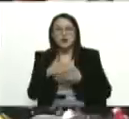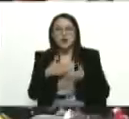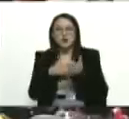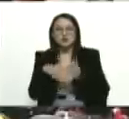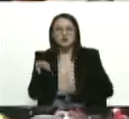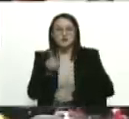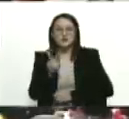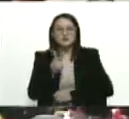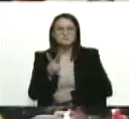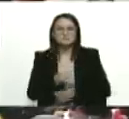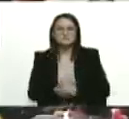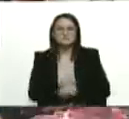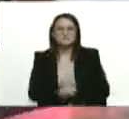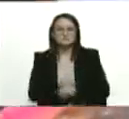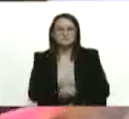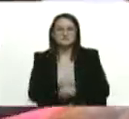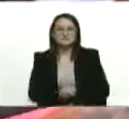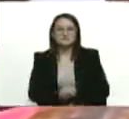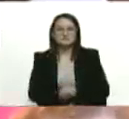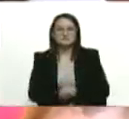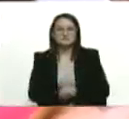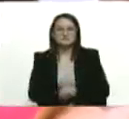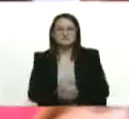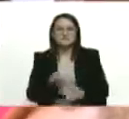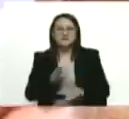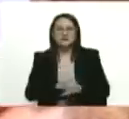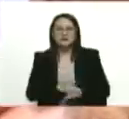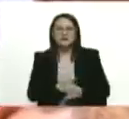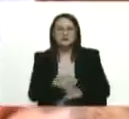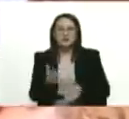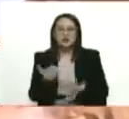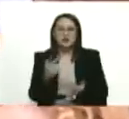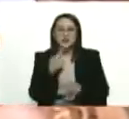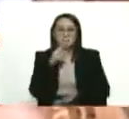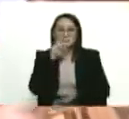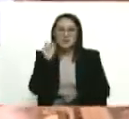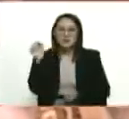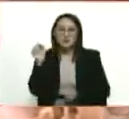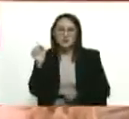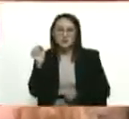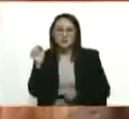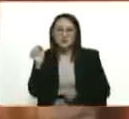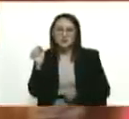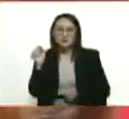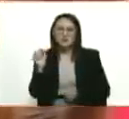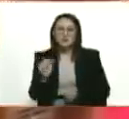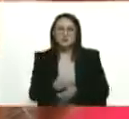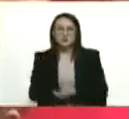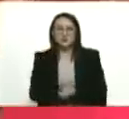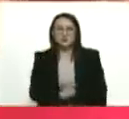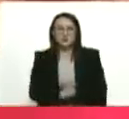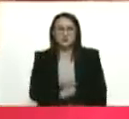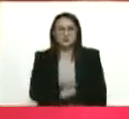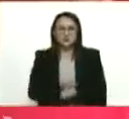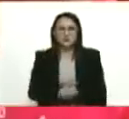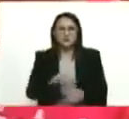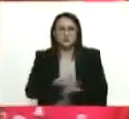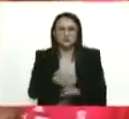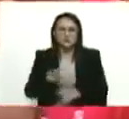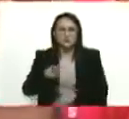Venezuela? ¿Por qué tú intentaste un golpe de Estado contra el presidente Nicolás Maduro y te fuiste para distribuir Altamira? ¿Por qué